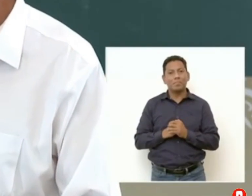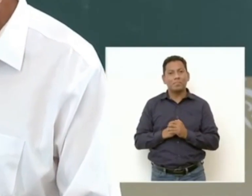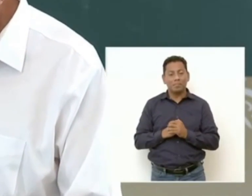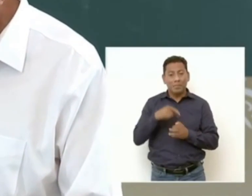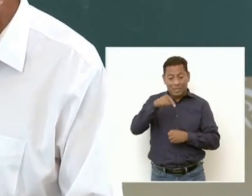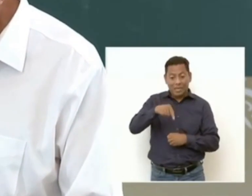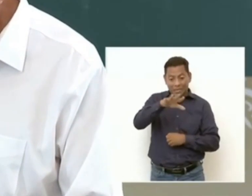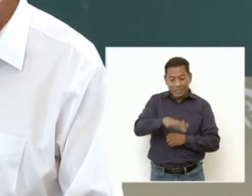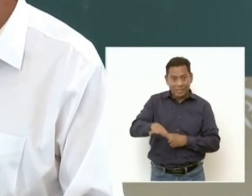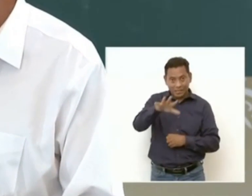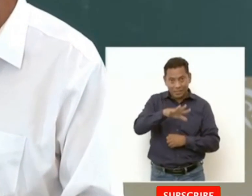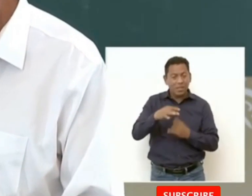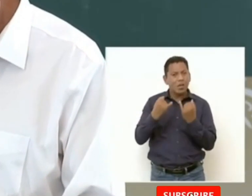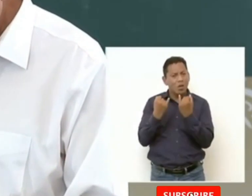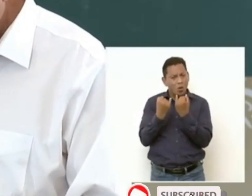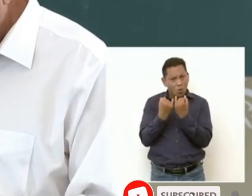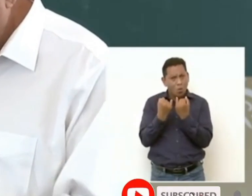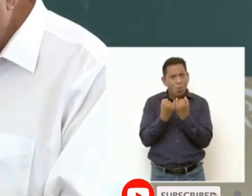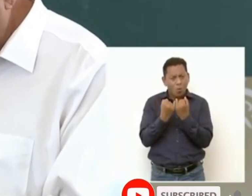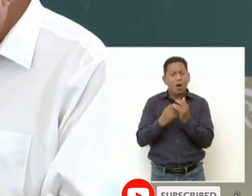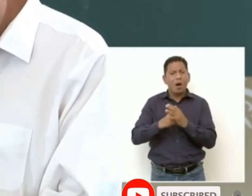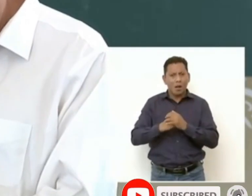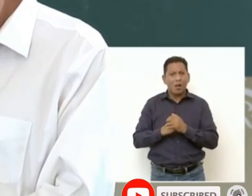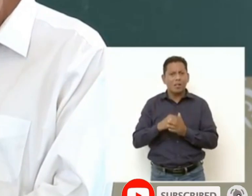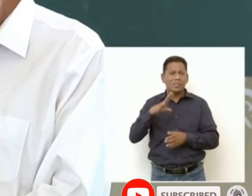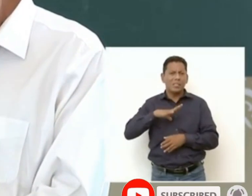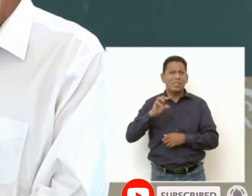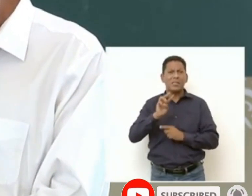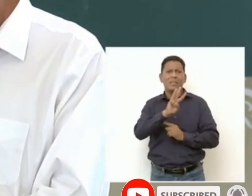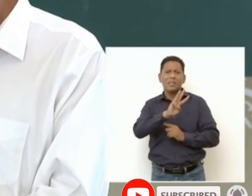Aquí también hay